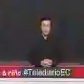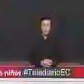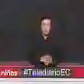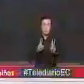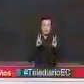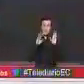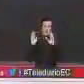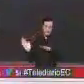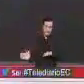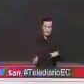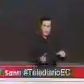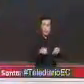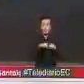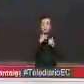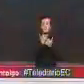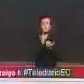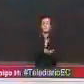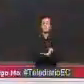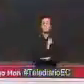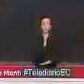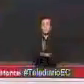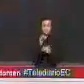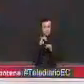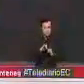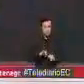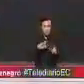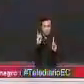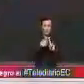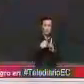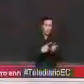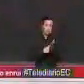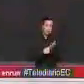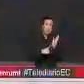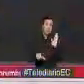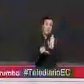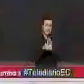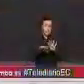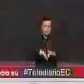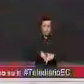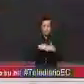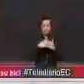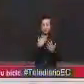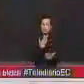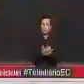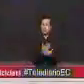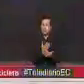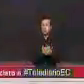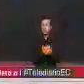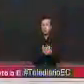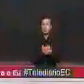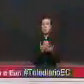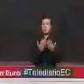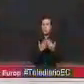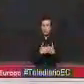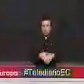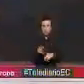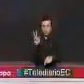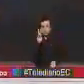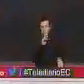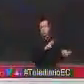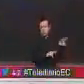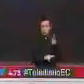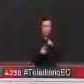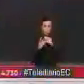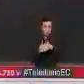Vamos a cambiar de tema. En el Pleno de la Asamblea Nacional continúa el primer debate de la Ley de Crecimiento Económico. Se prevé cerrar el análisis de